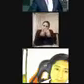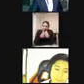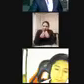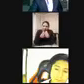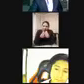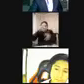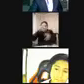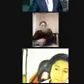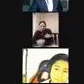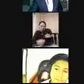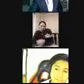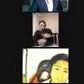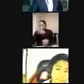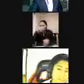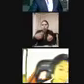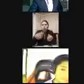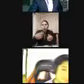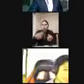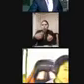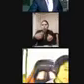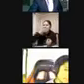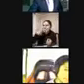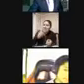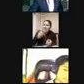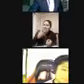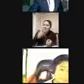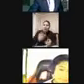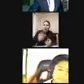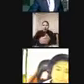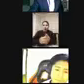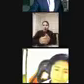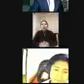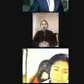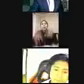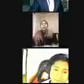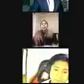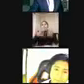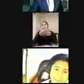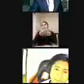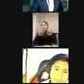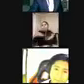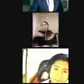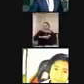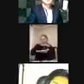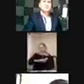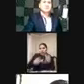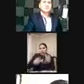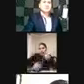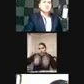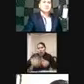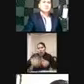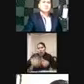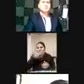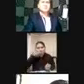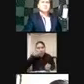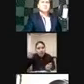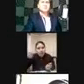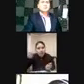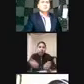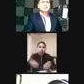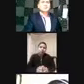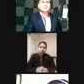de marcas o dónde lo podemos encontrar, yo les recomendaría los cepillos de Oral-B o de Foramen, y los encontramos en